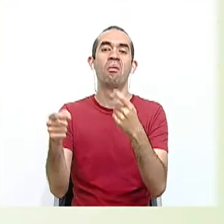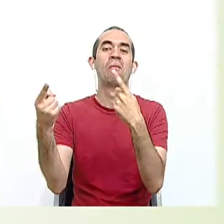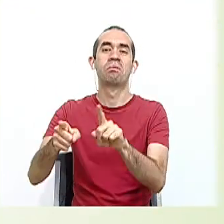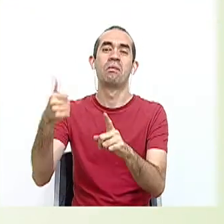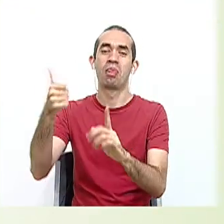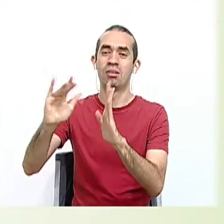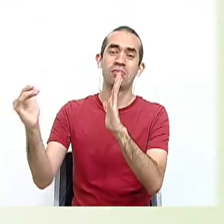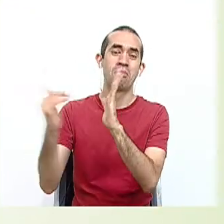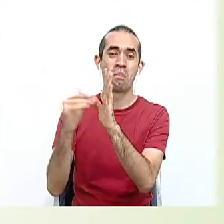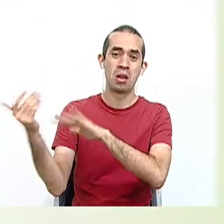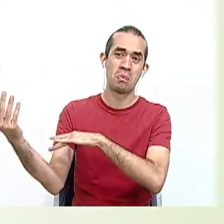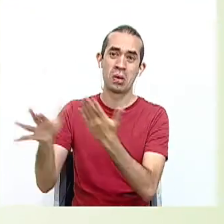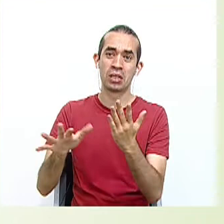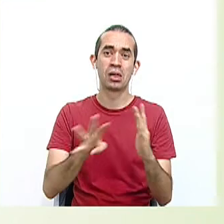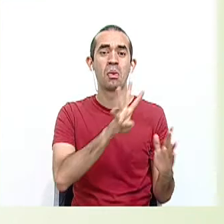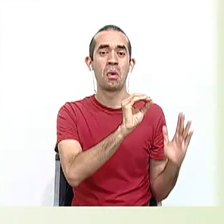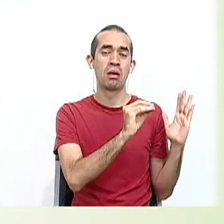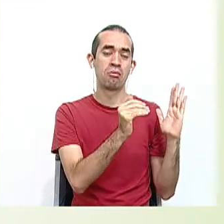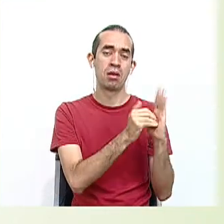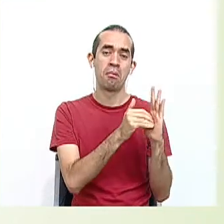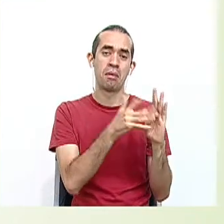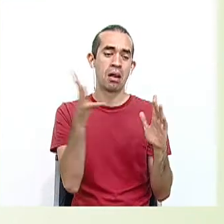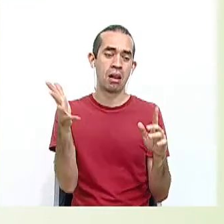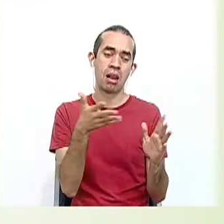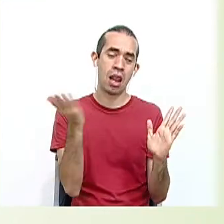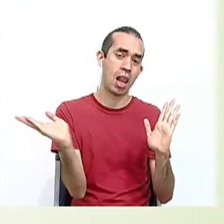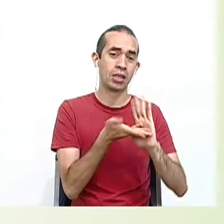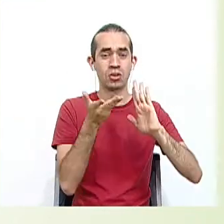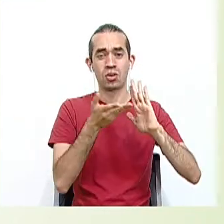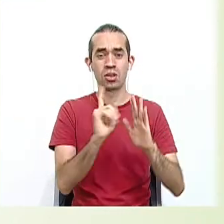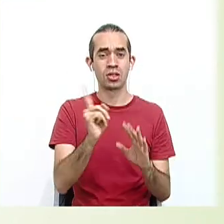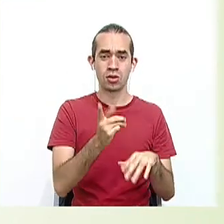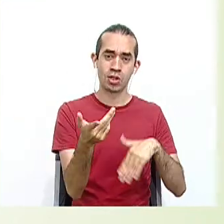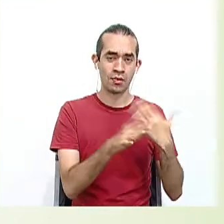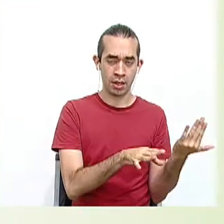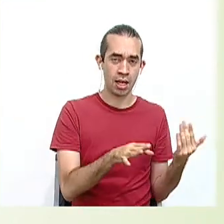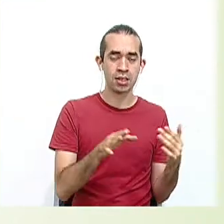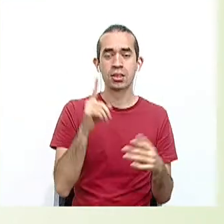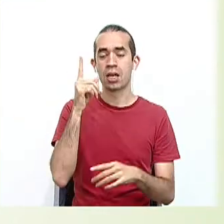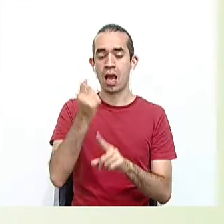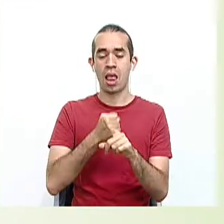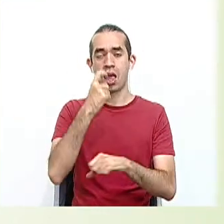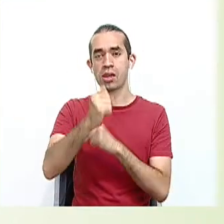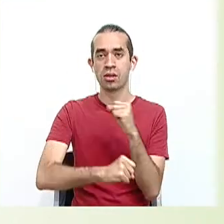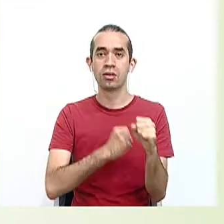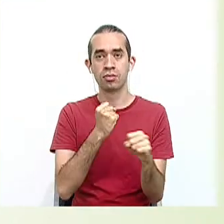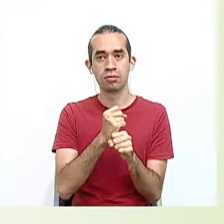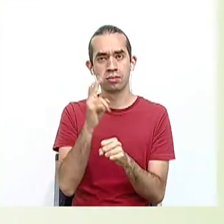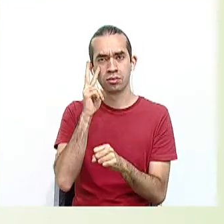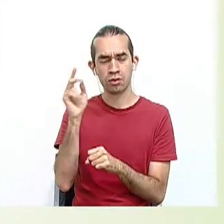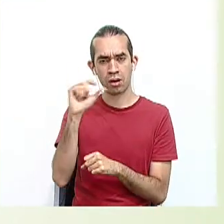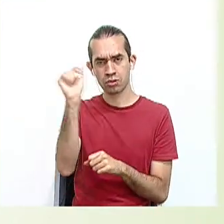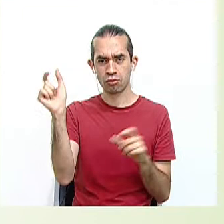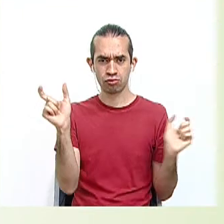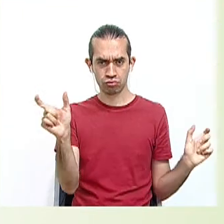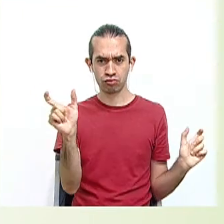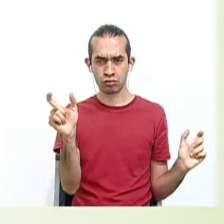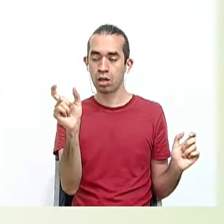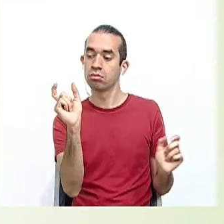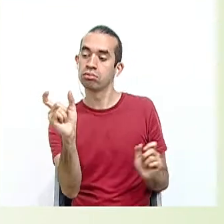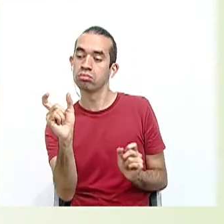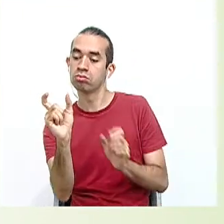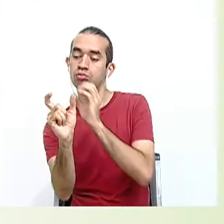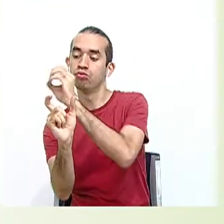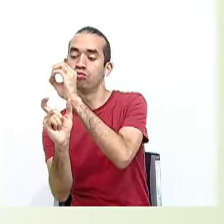y 40.000 lesiones no fatales anualmente. ¿Vimos la expresión? Está separada por un espacio en